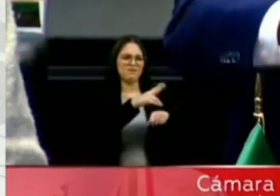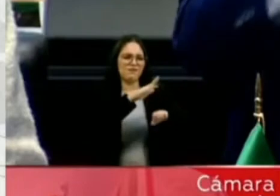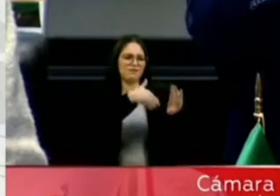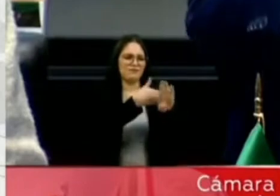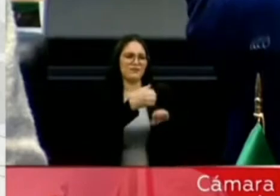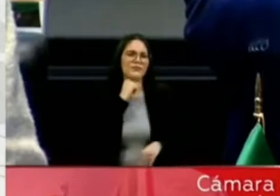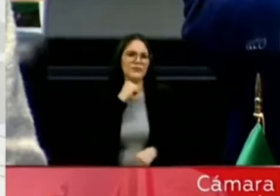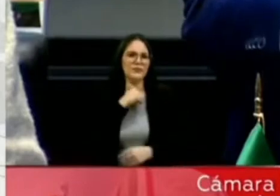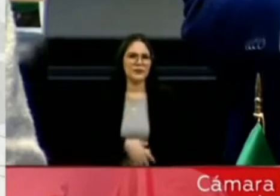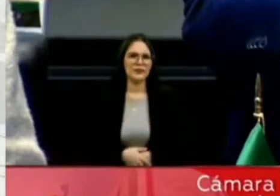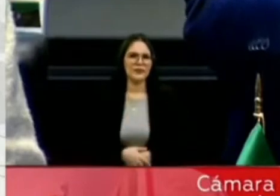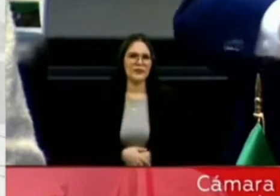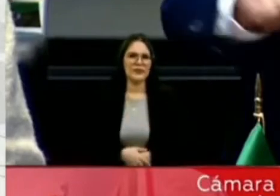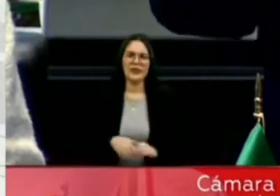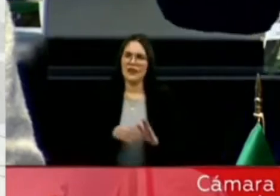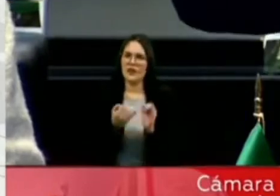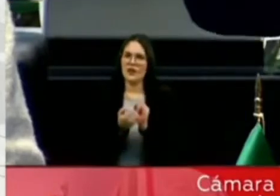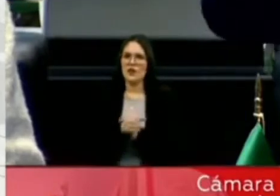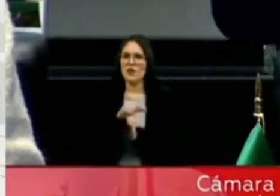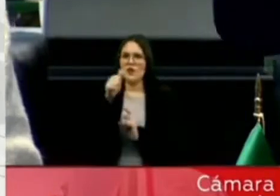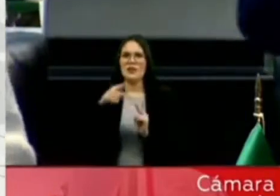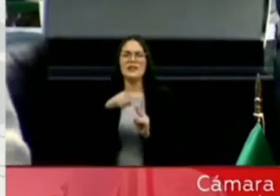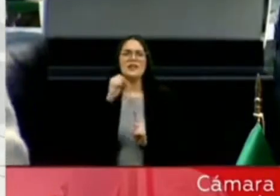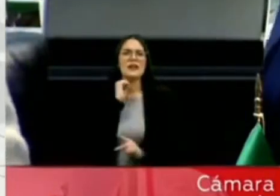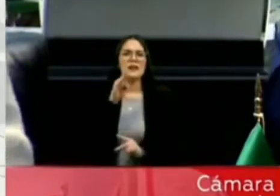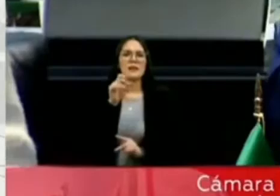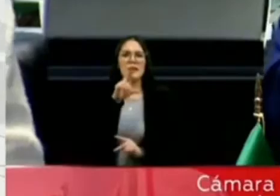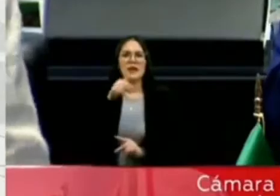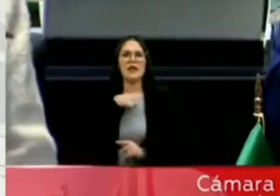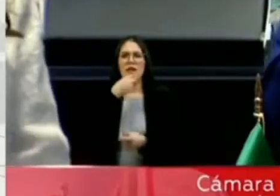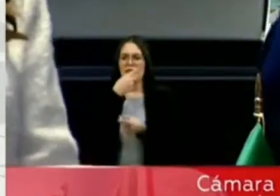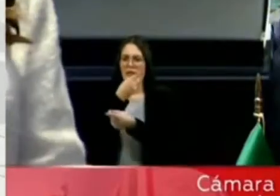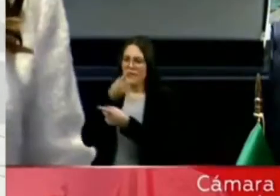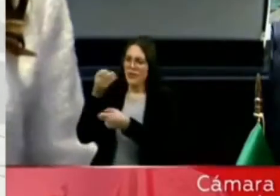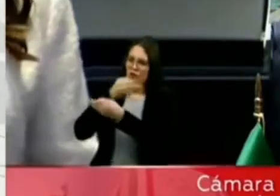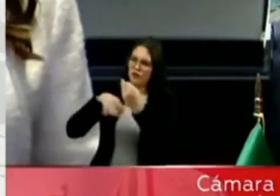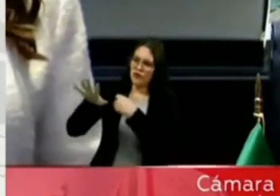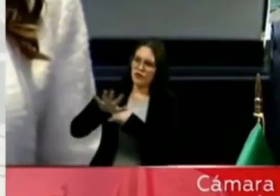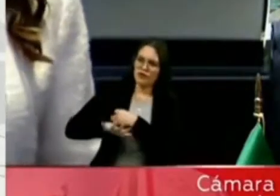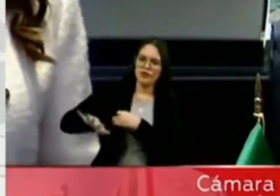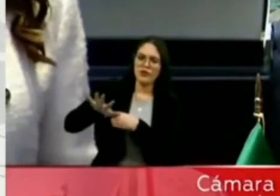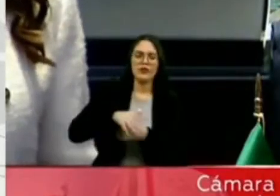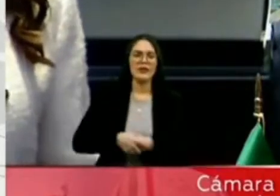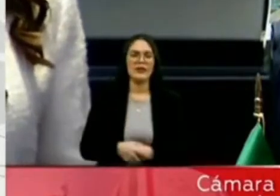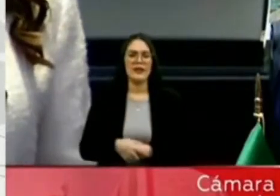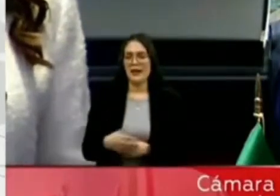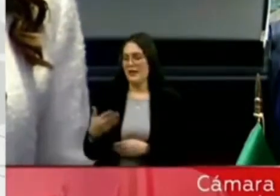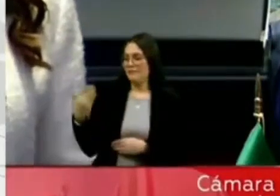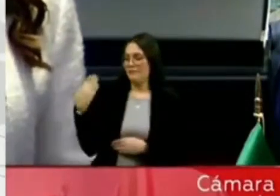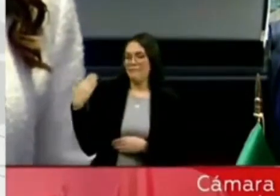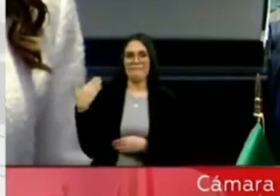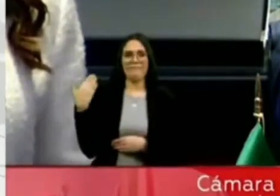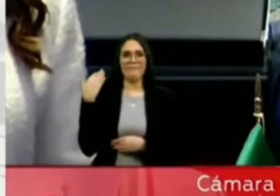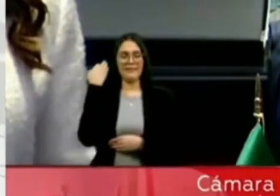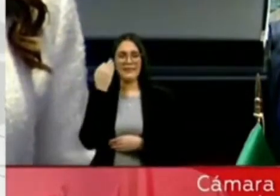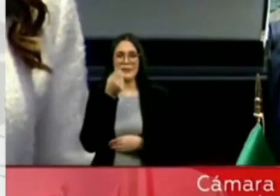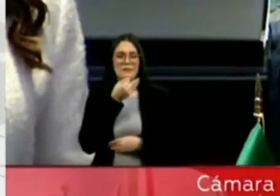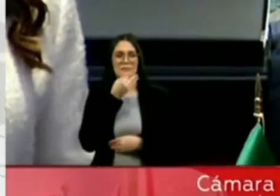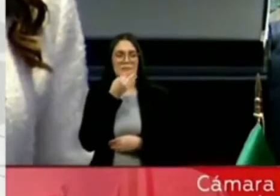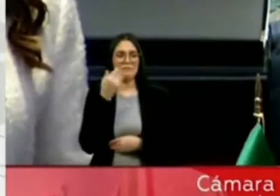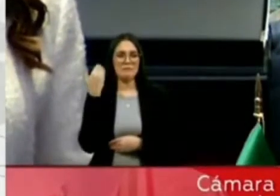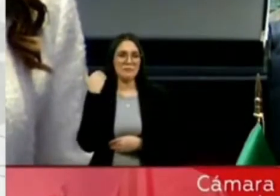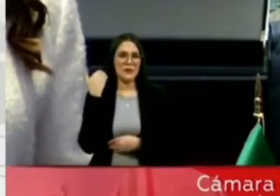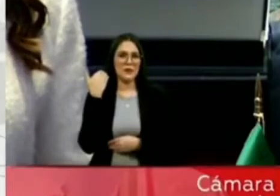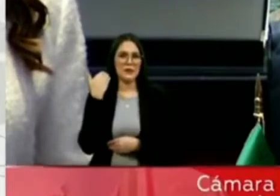a la que están haciendo con el senador Barreda, y se lo digo a la mayoría. Hace unos minutos, por eso pedí la palabra, que